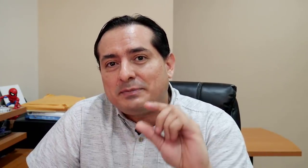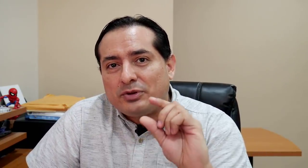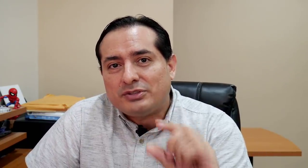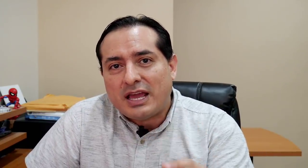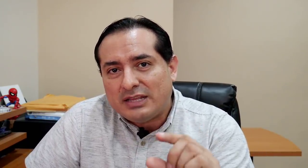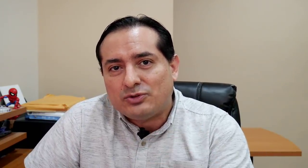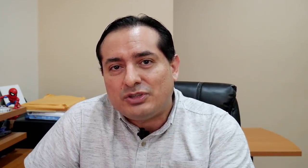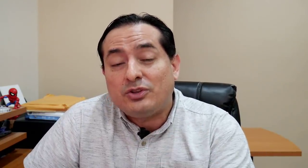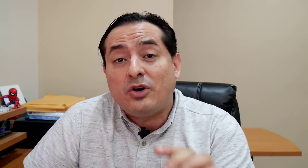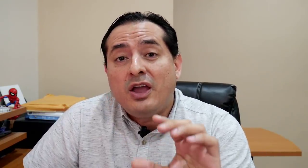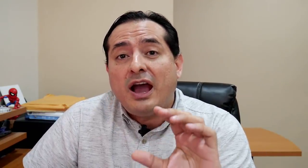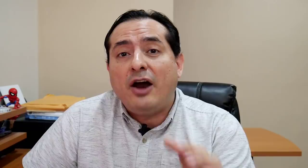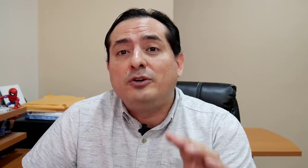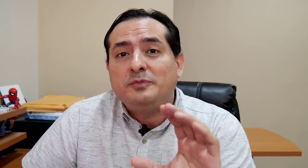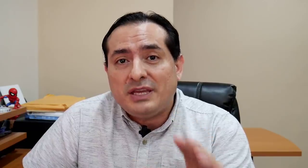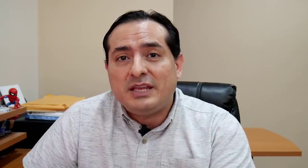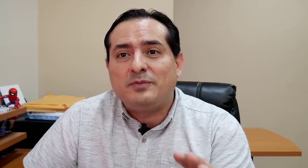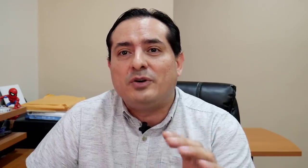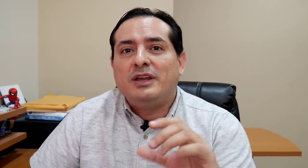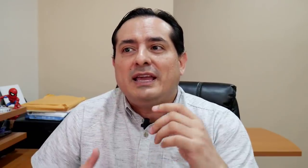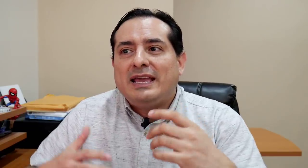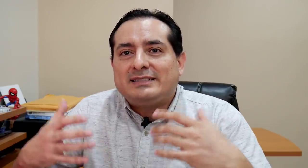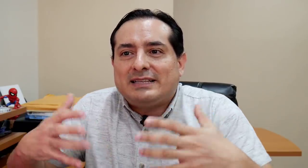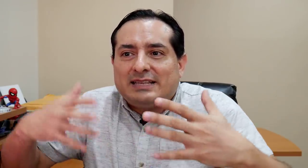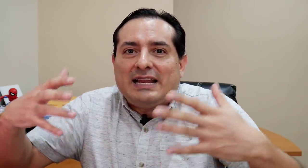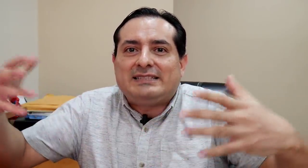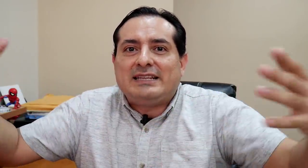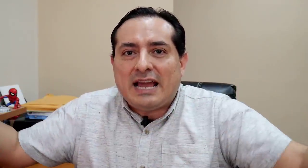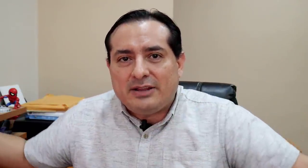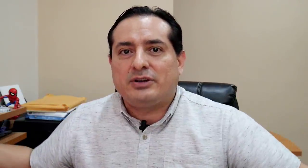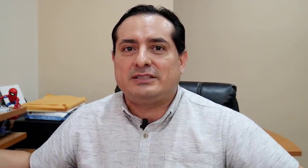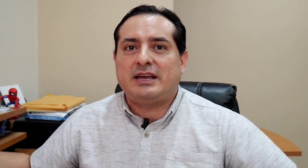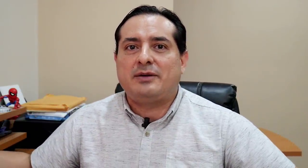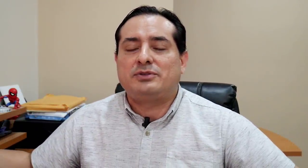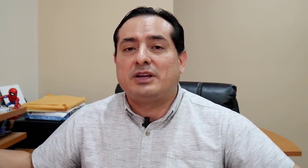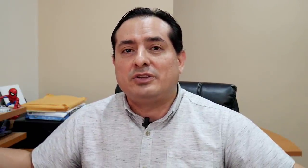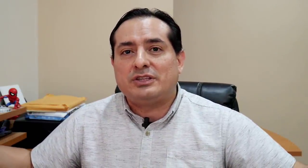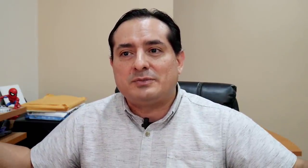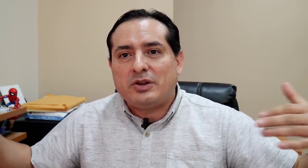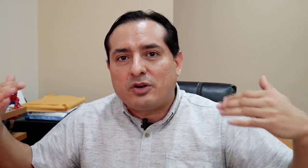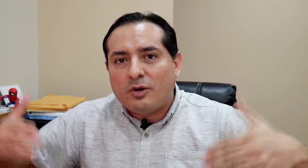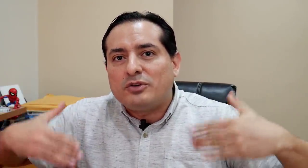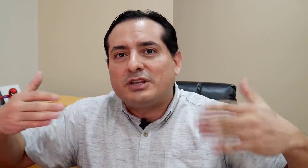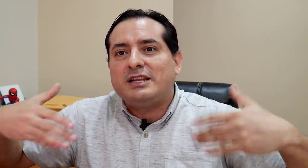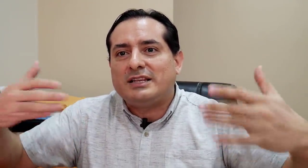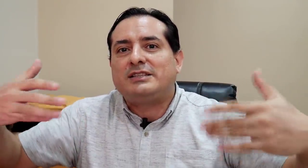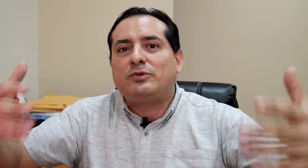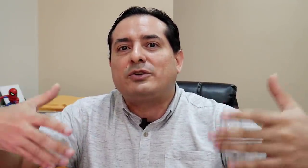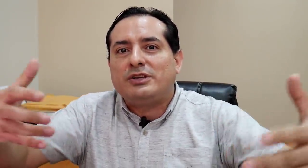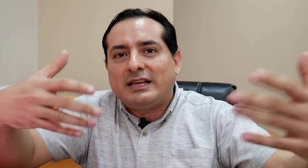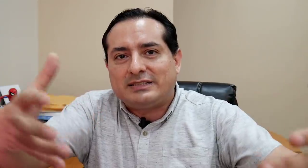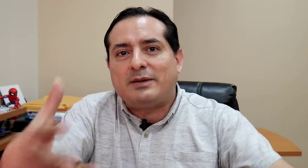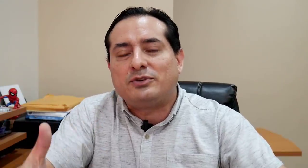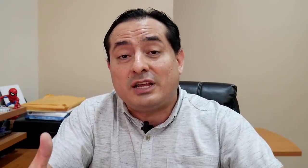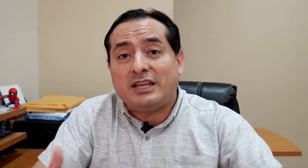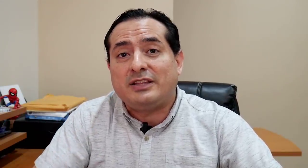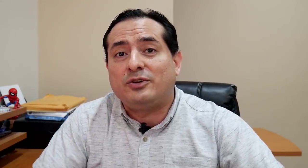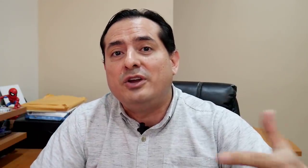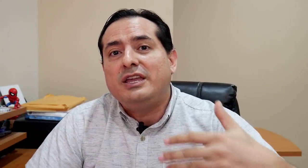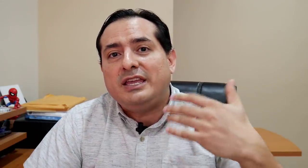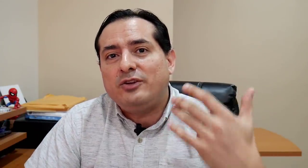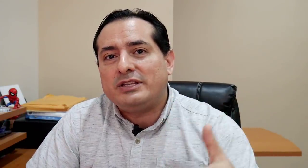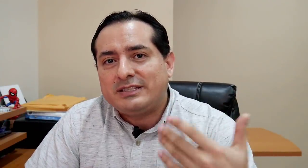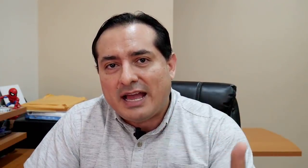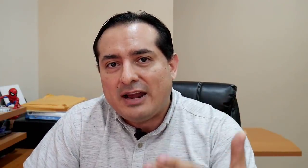existe pero se ha reducido a un mínimo este es el escenario que estaba buscando andrés manner cómo salir de este hueco ya estamos saliendo